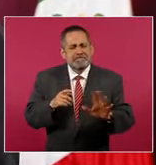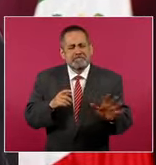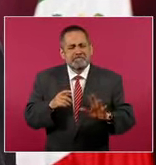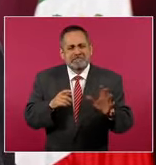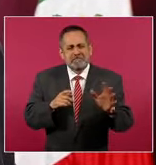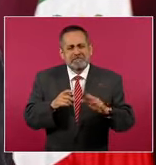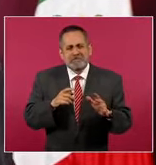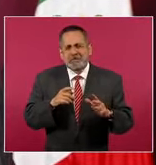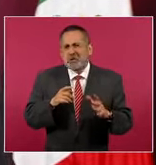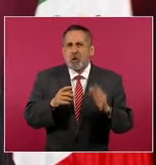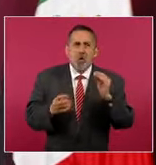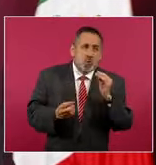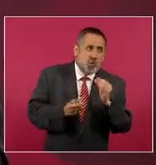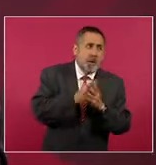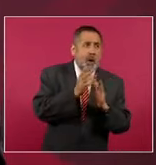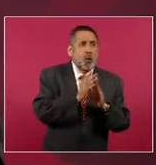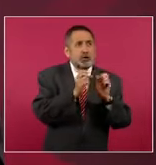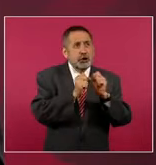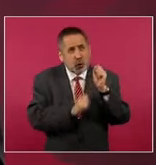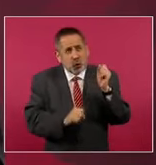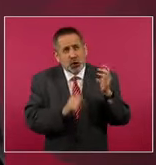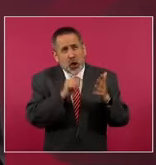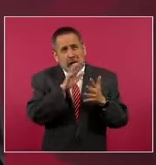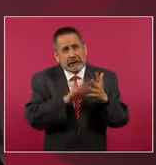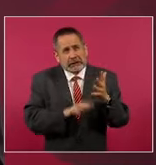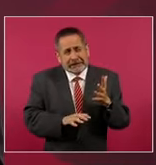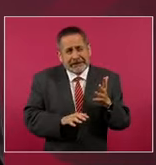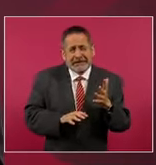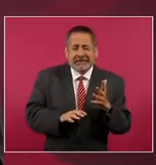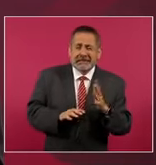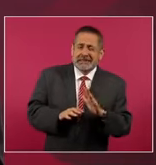nos vamos a